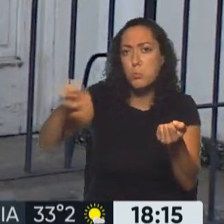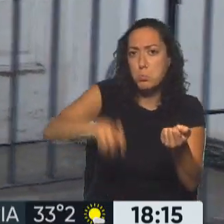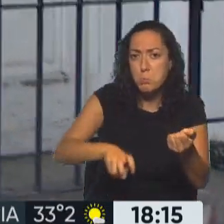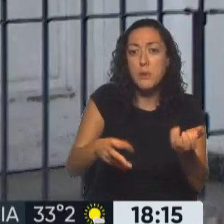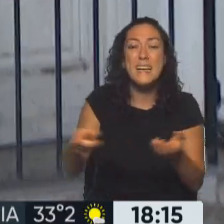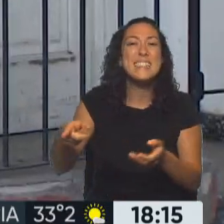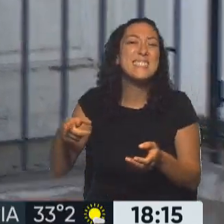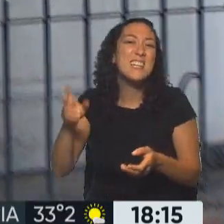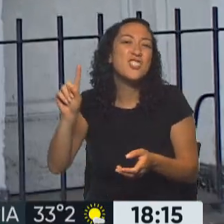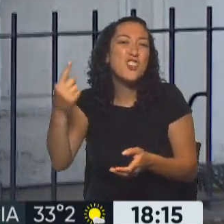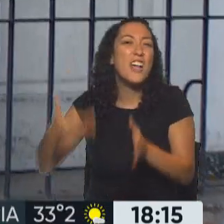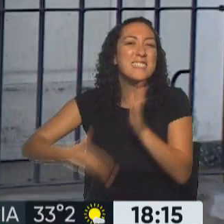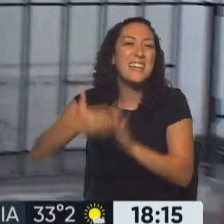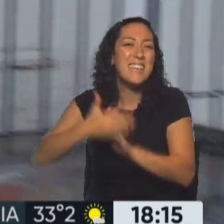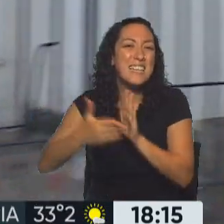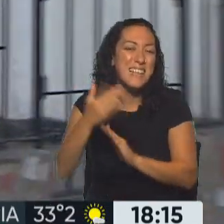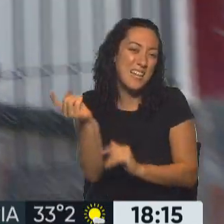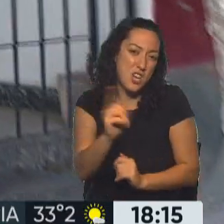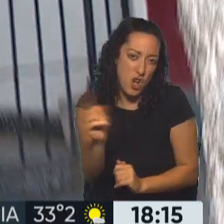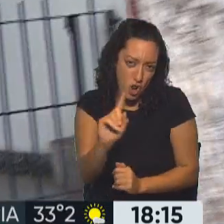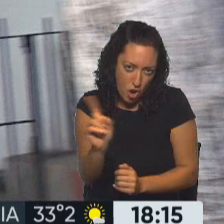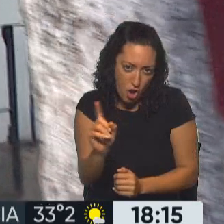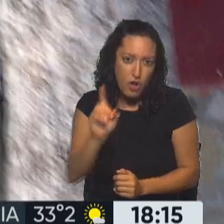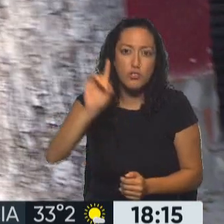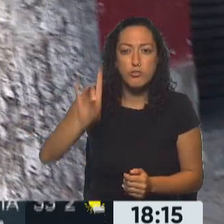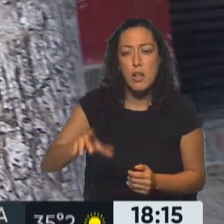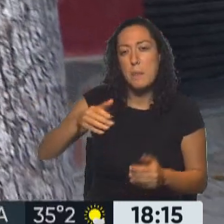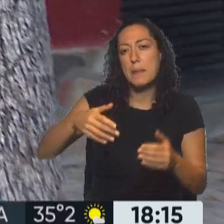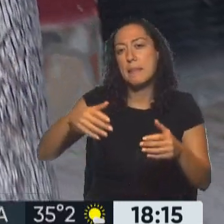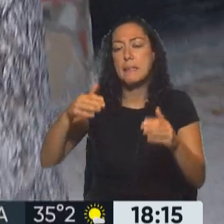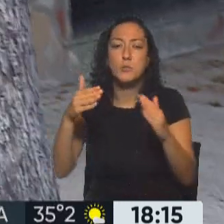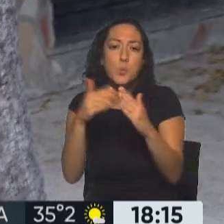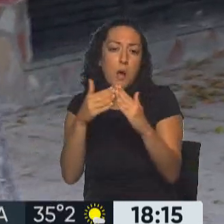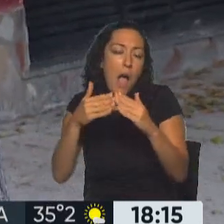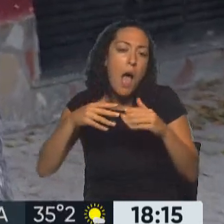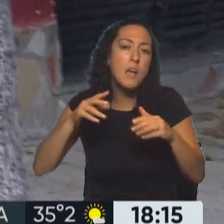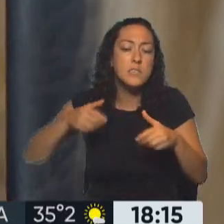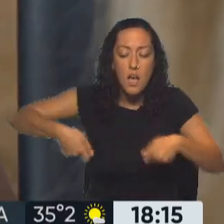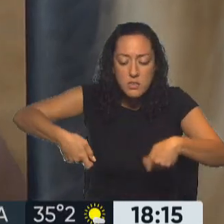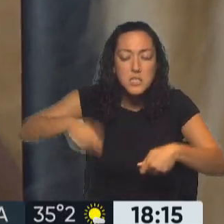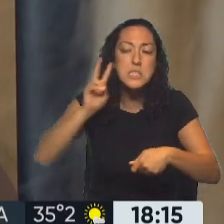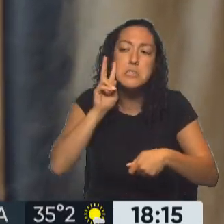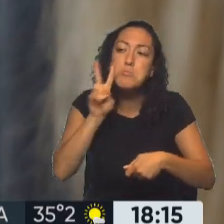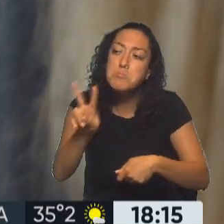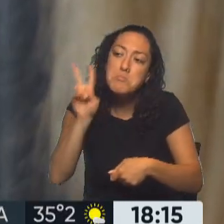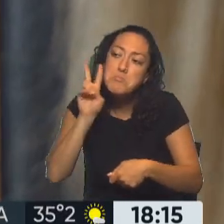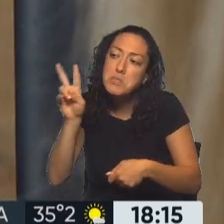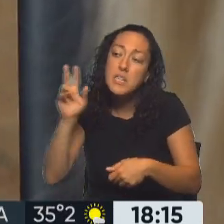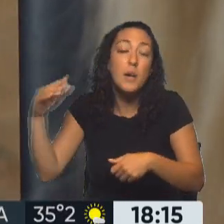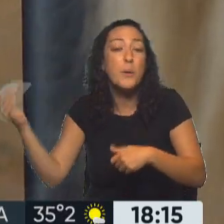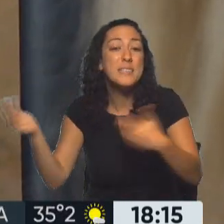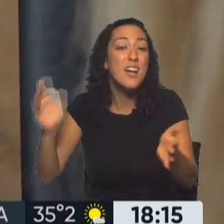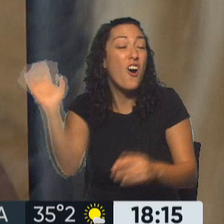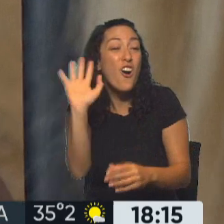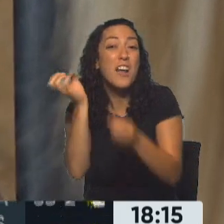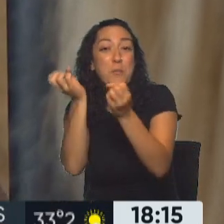salía mucho porque estaba imposibilitada, solo estaba en el porche con la silla de ruedas y veía pasar a los vecinos y cada tanto le decíamos, hola, doña